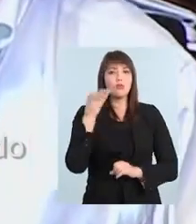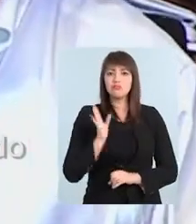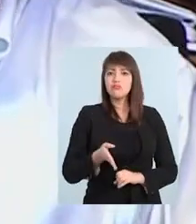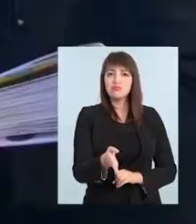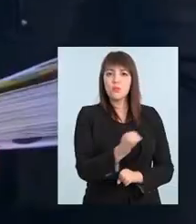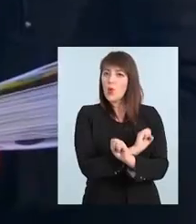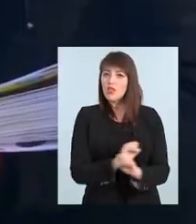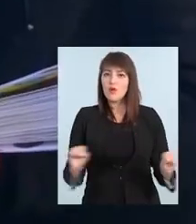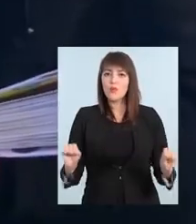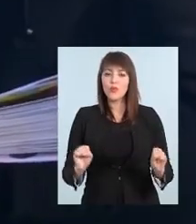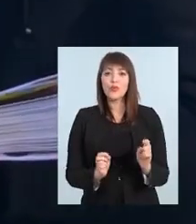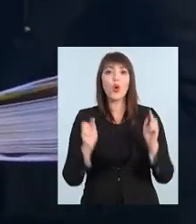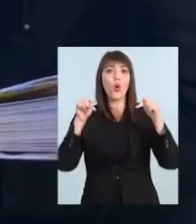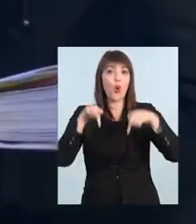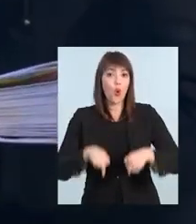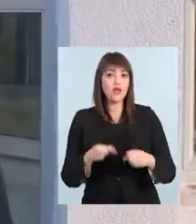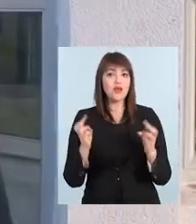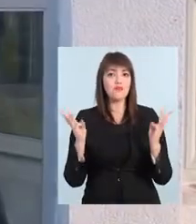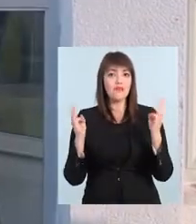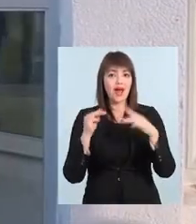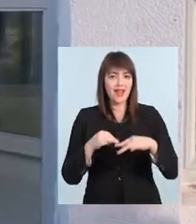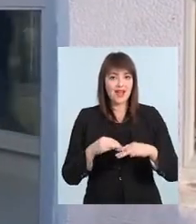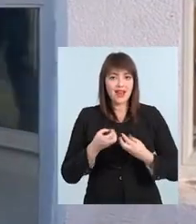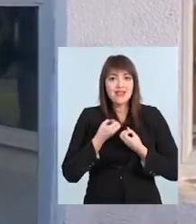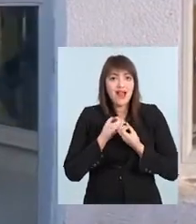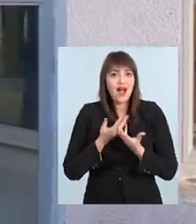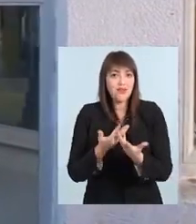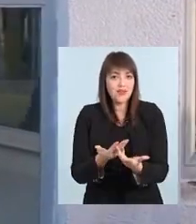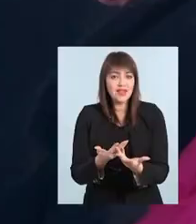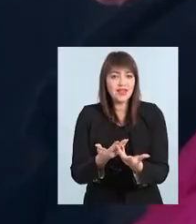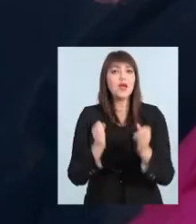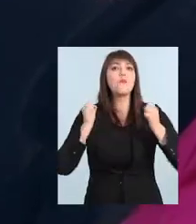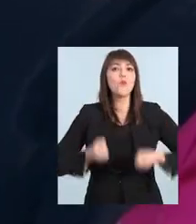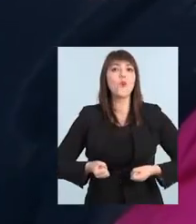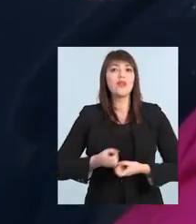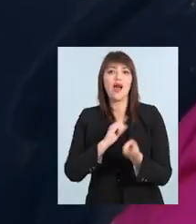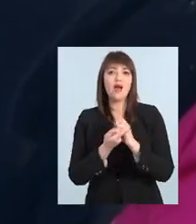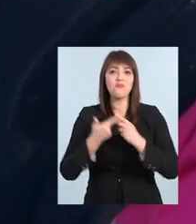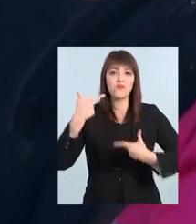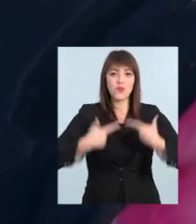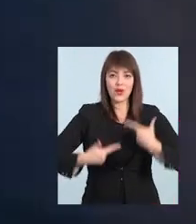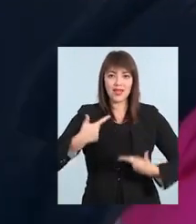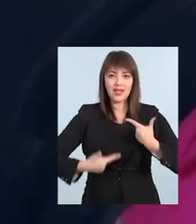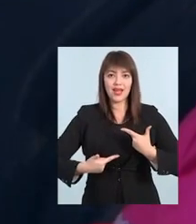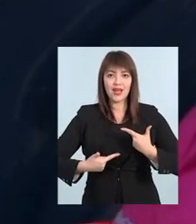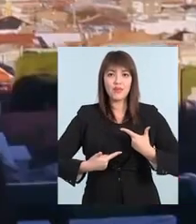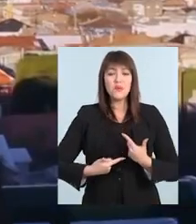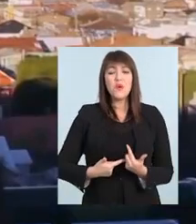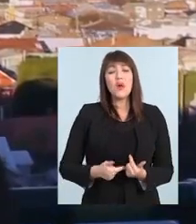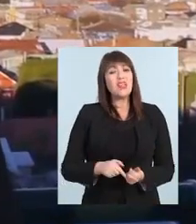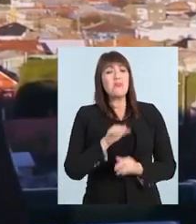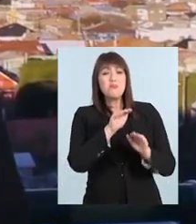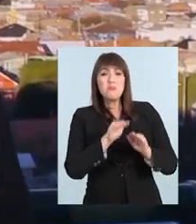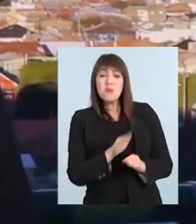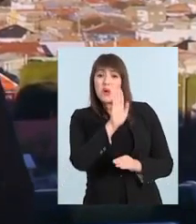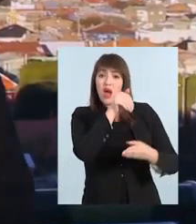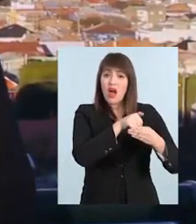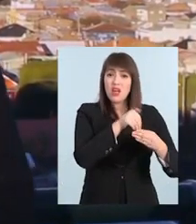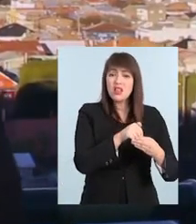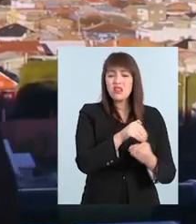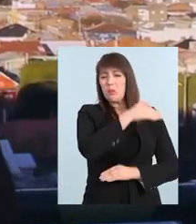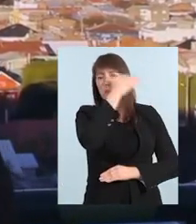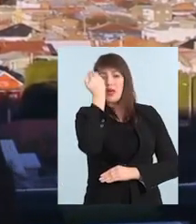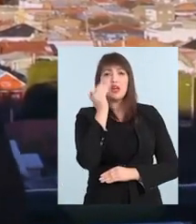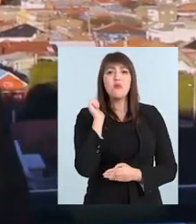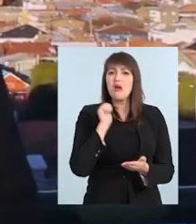permitiendo. No lo vamos a... Hoy día, desde Magallanes, lo que quiero transmitirles es que sí se puede cambiar la política. Si estás cansado de ver a los mismos de siempre, ya